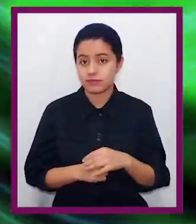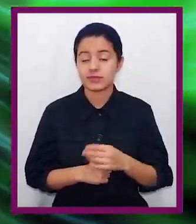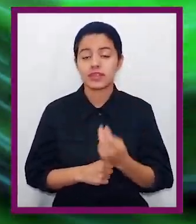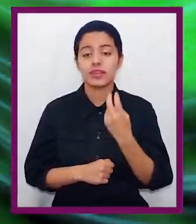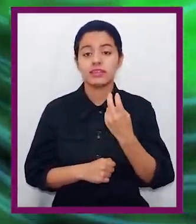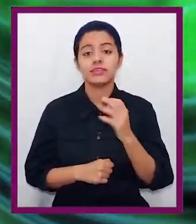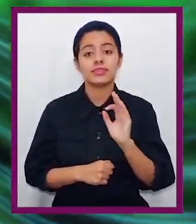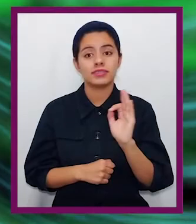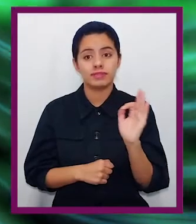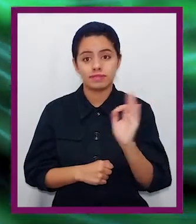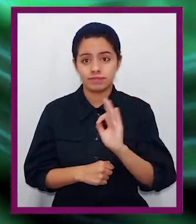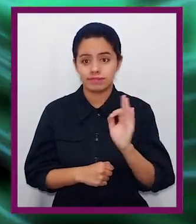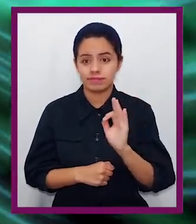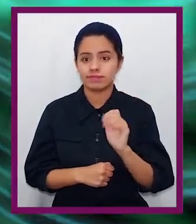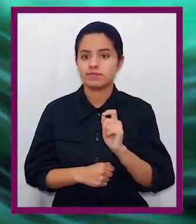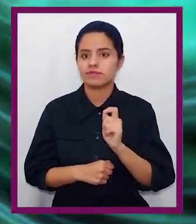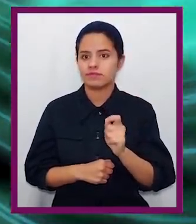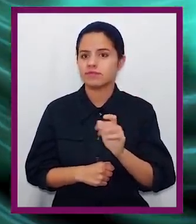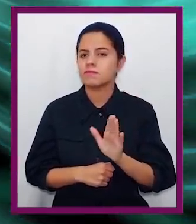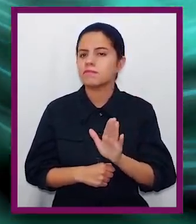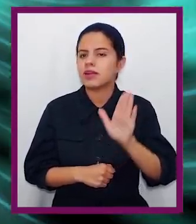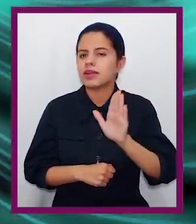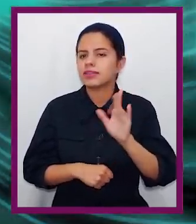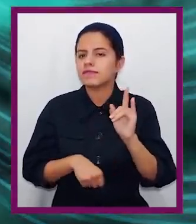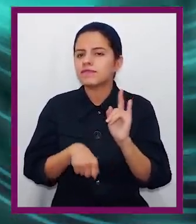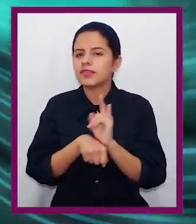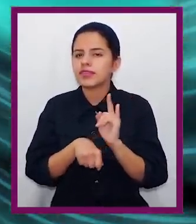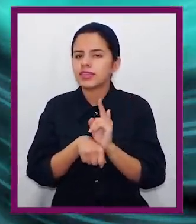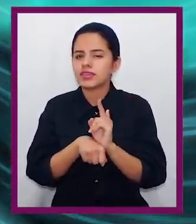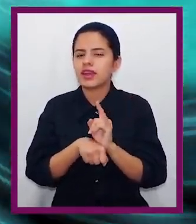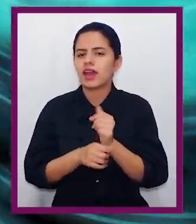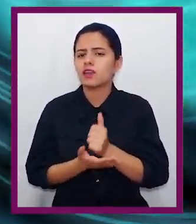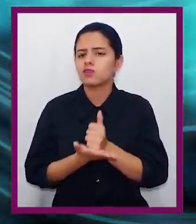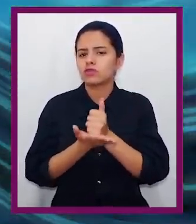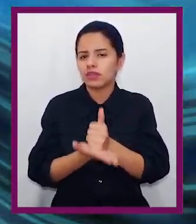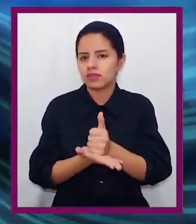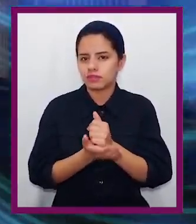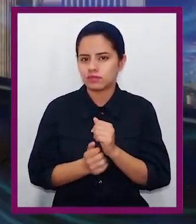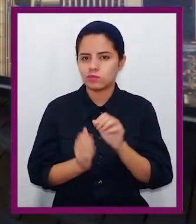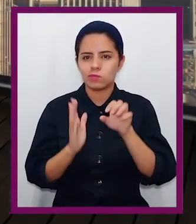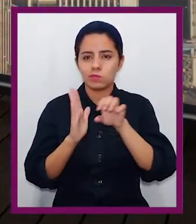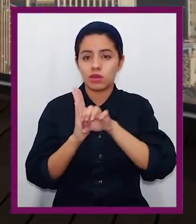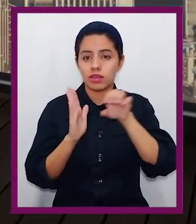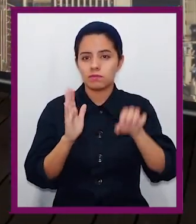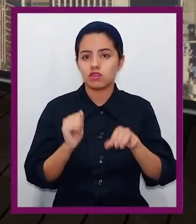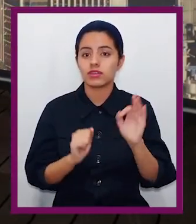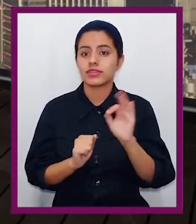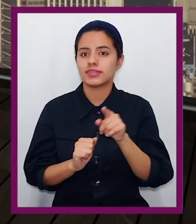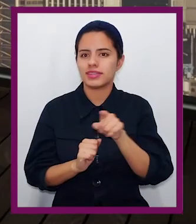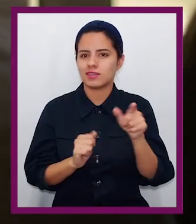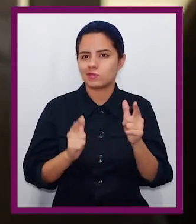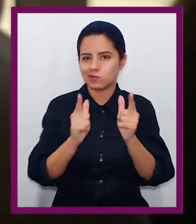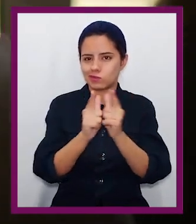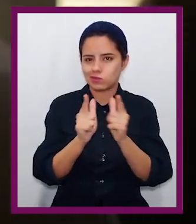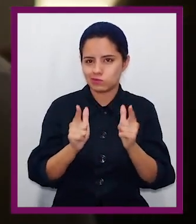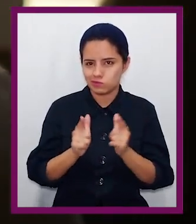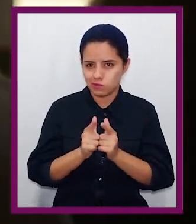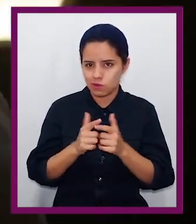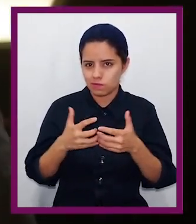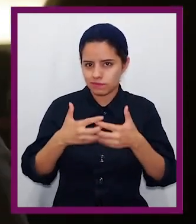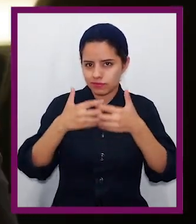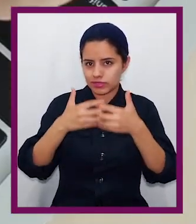se puede crear también una ilusión de activismo, o lo contrario. Por ejemplo, que grupos de poder o